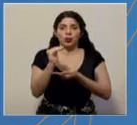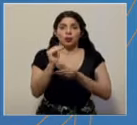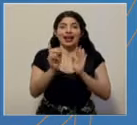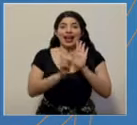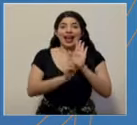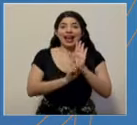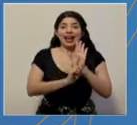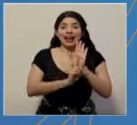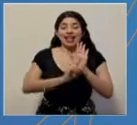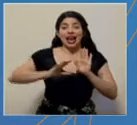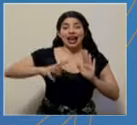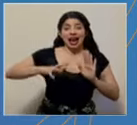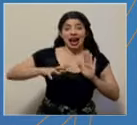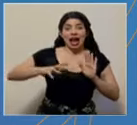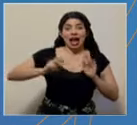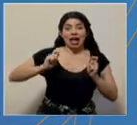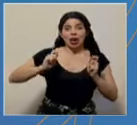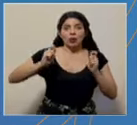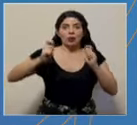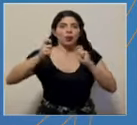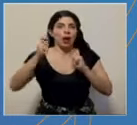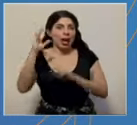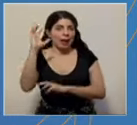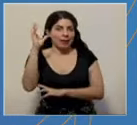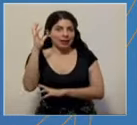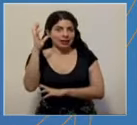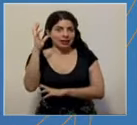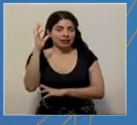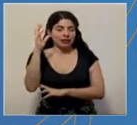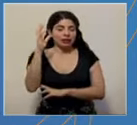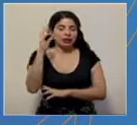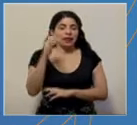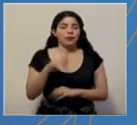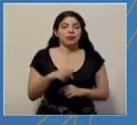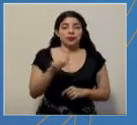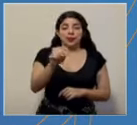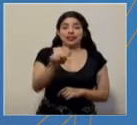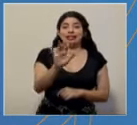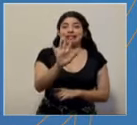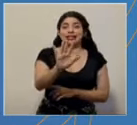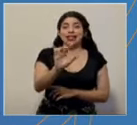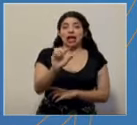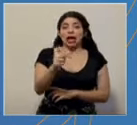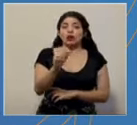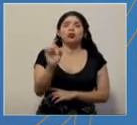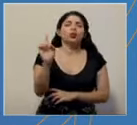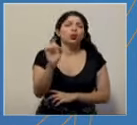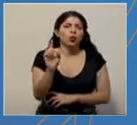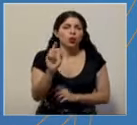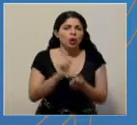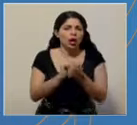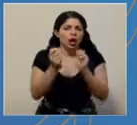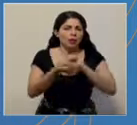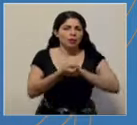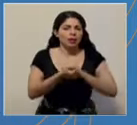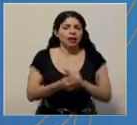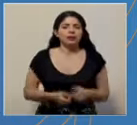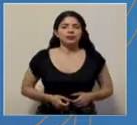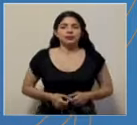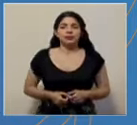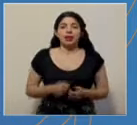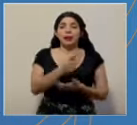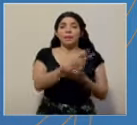las alertas naranja a alerta amarilla a partir de este 5 de agosto en los siguientes cantones.